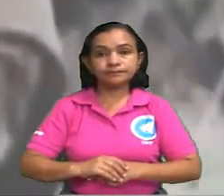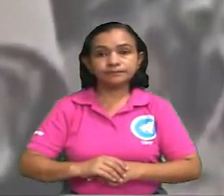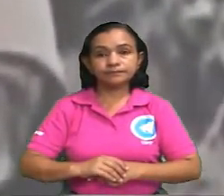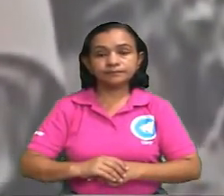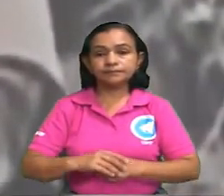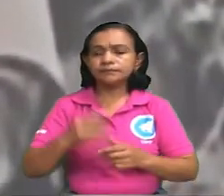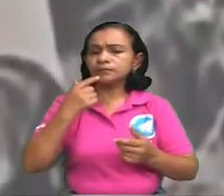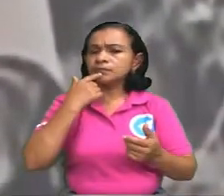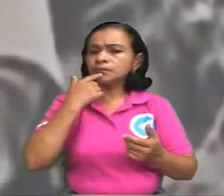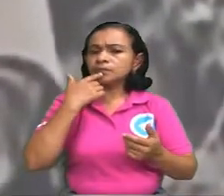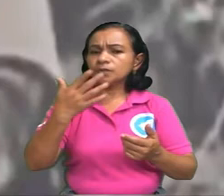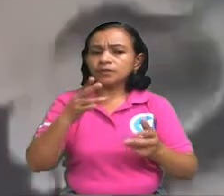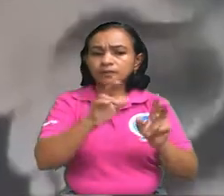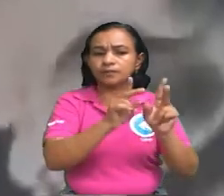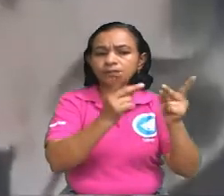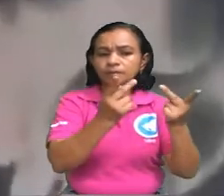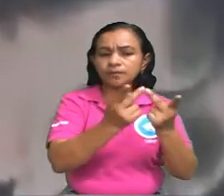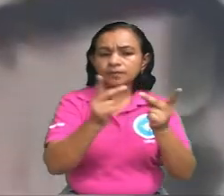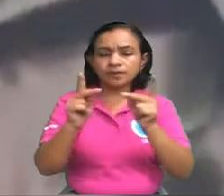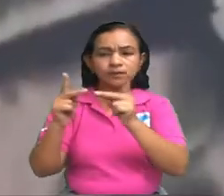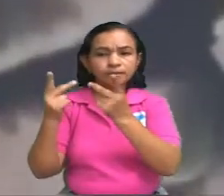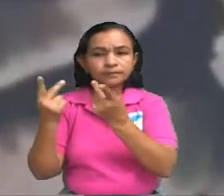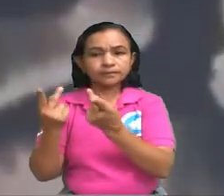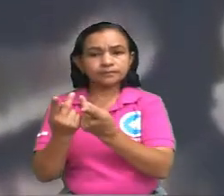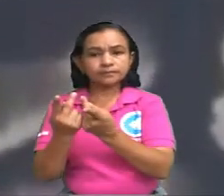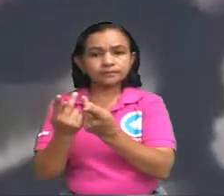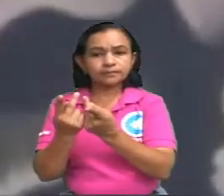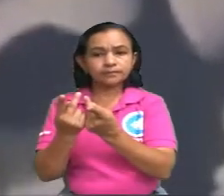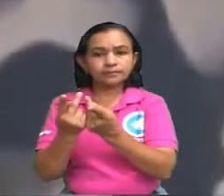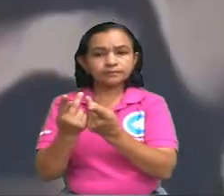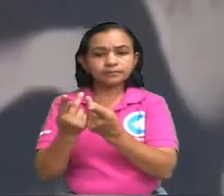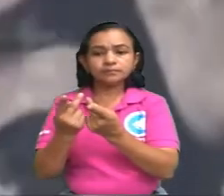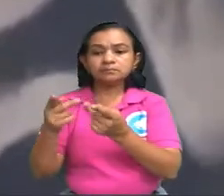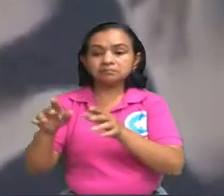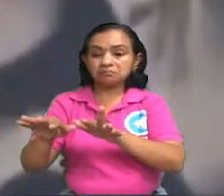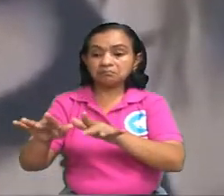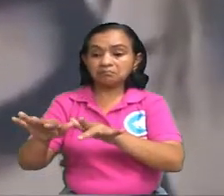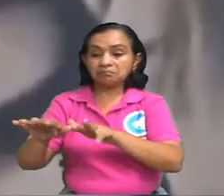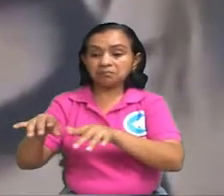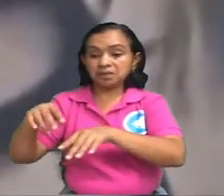¿Por qué unos pueblos han de andar descalzos